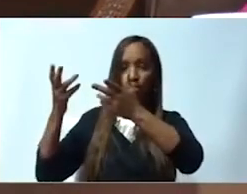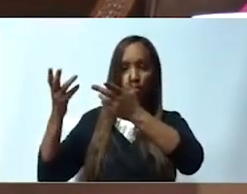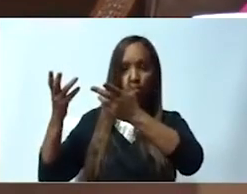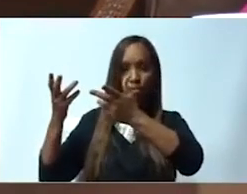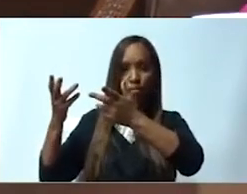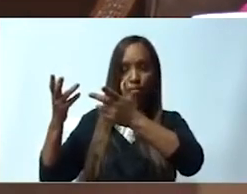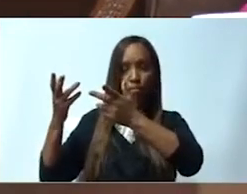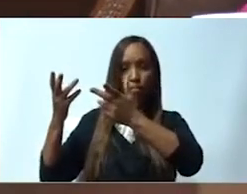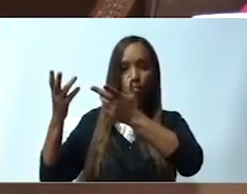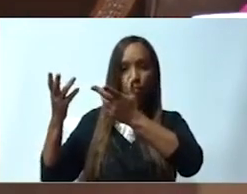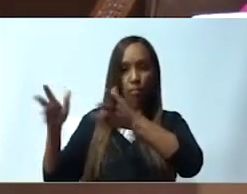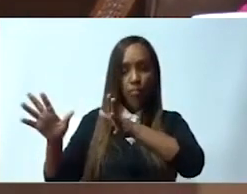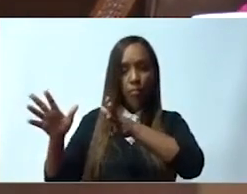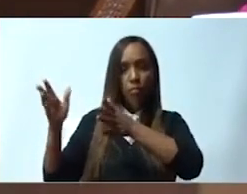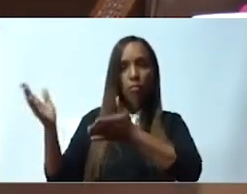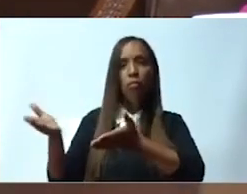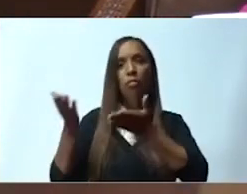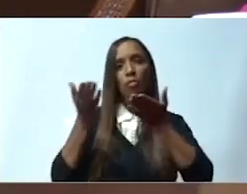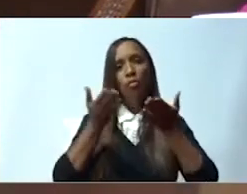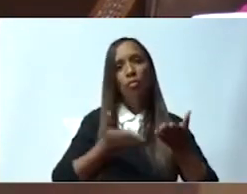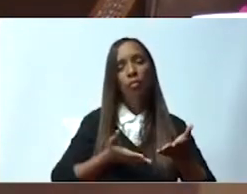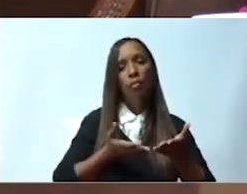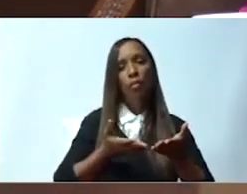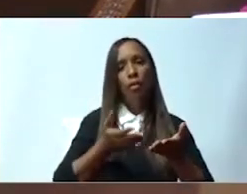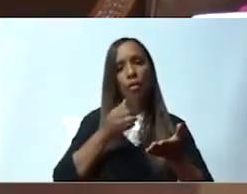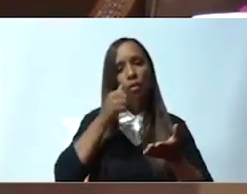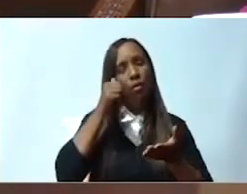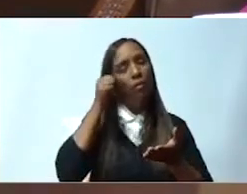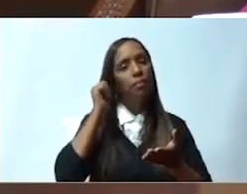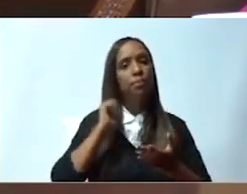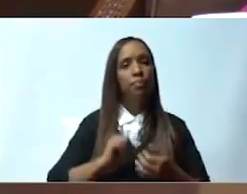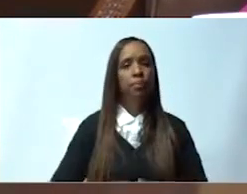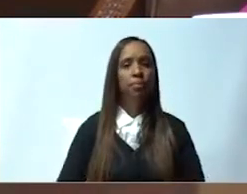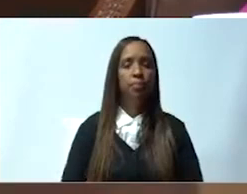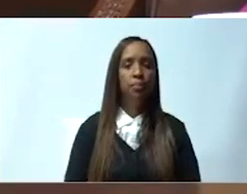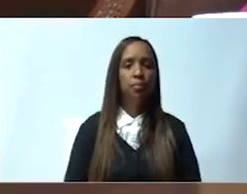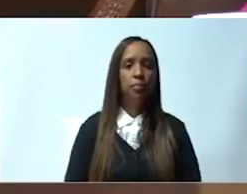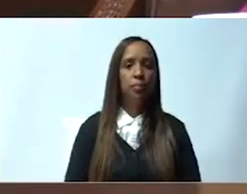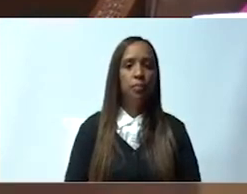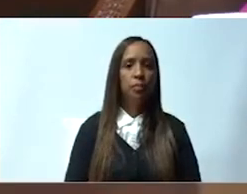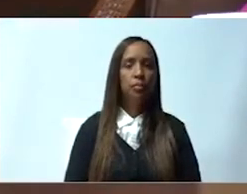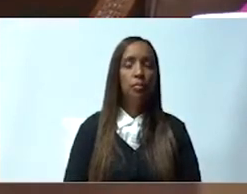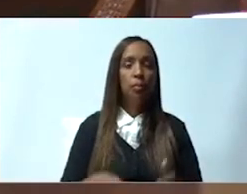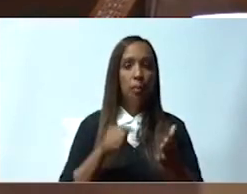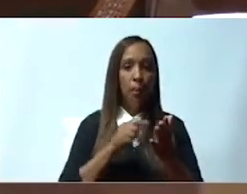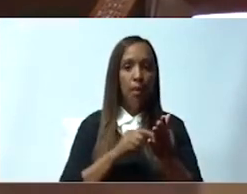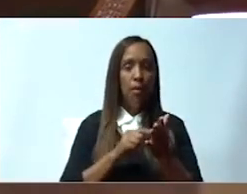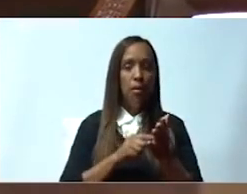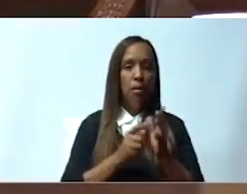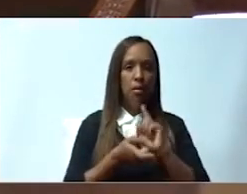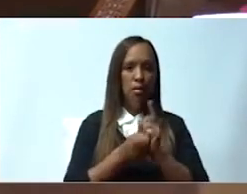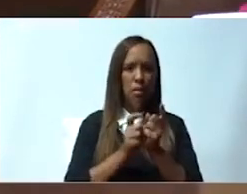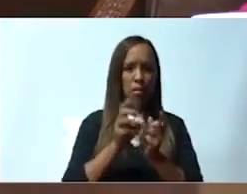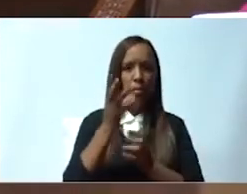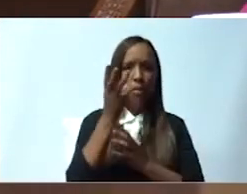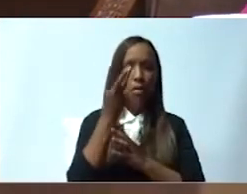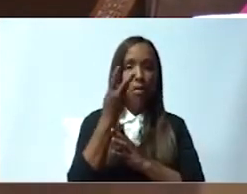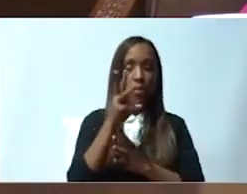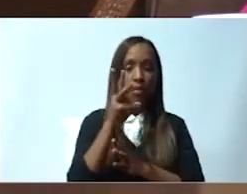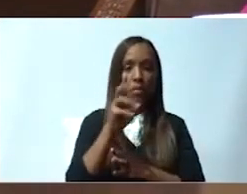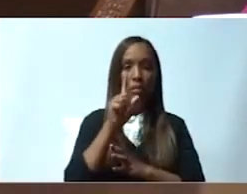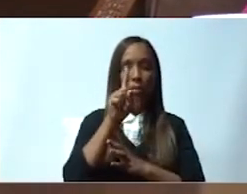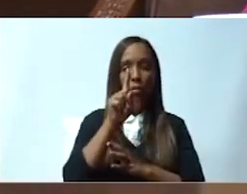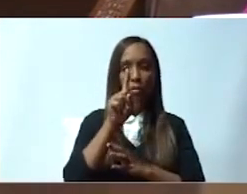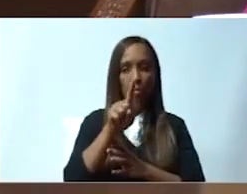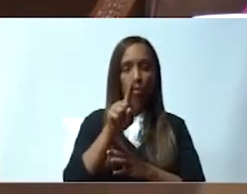Proyecto de ley que modifica los artículos 15, 16, 16.1, 16.2, punto 1